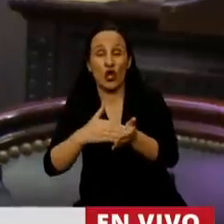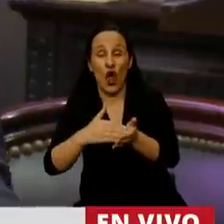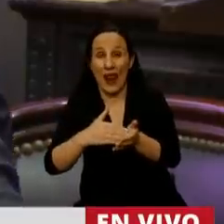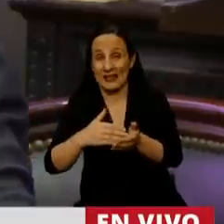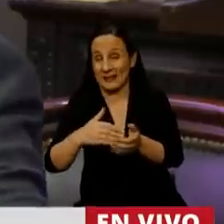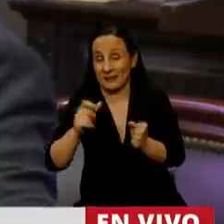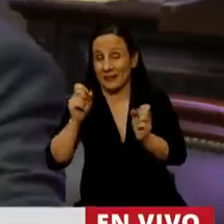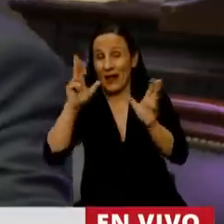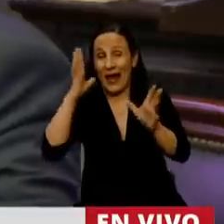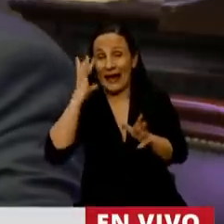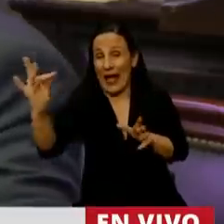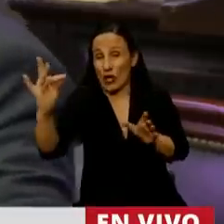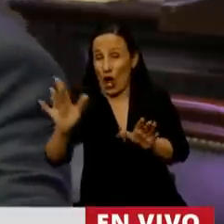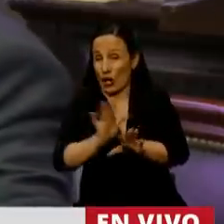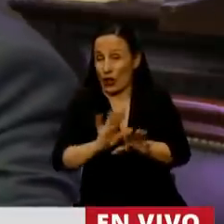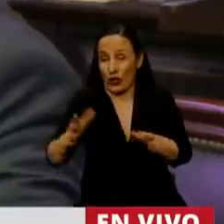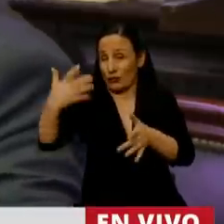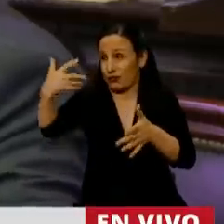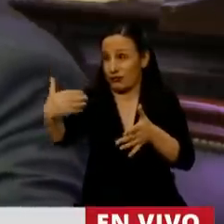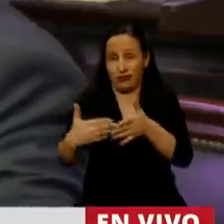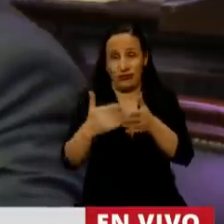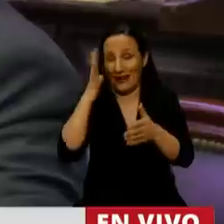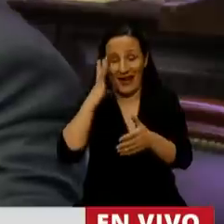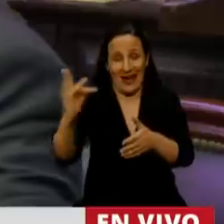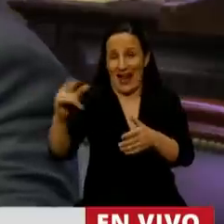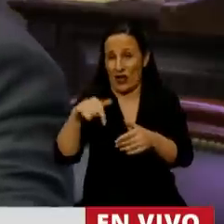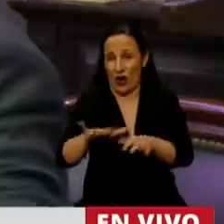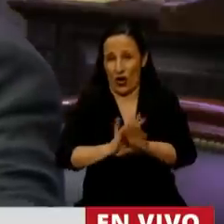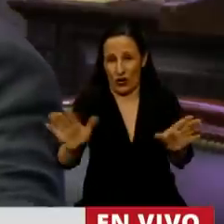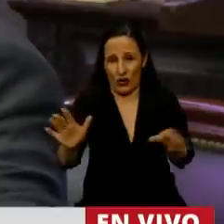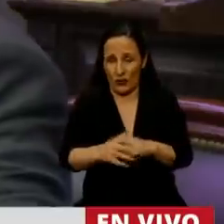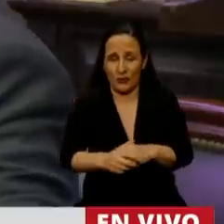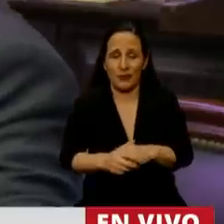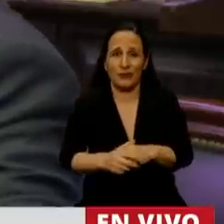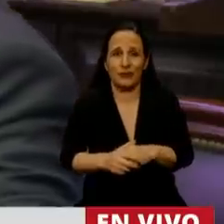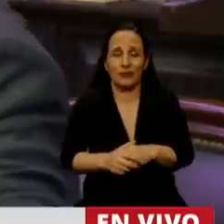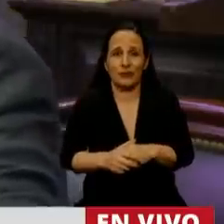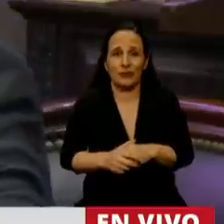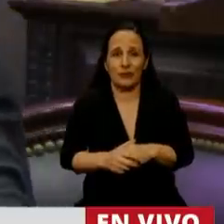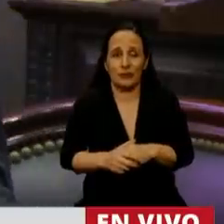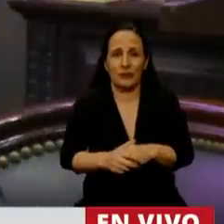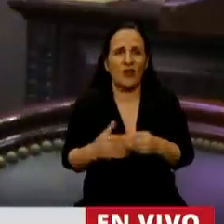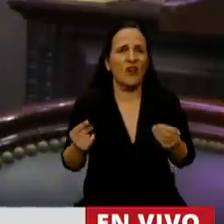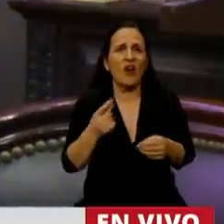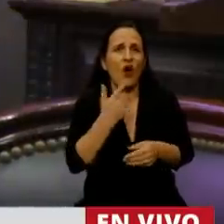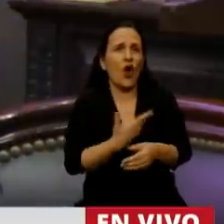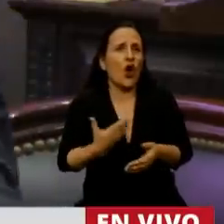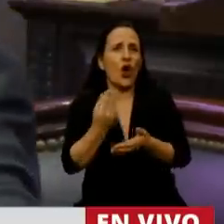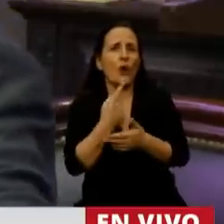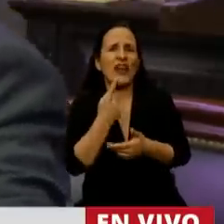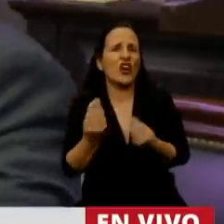nacional récord histórico que bate absolutamente cualquier otra cifra y más que la duplica qué dice el gobierno